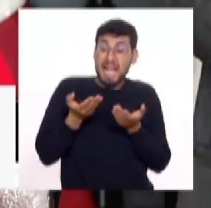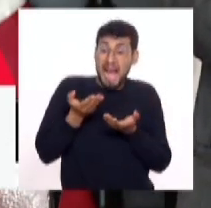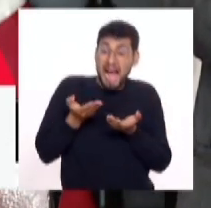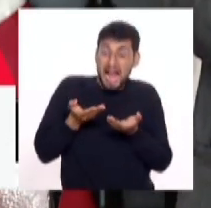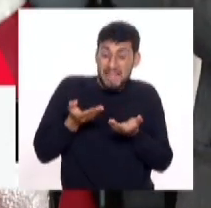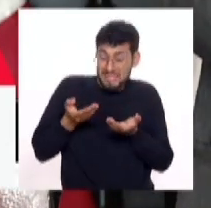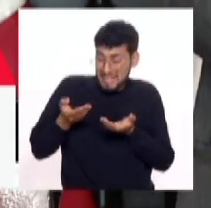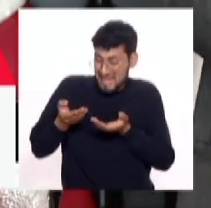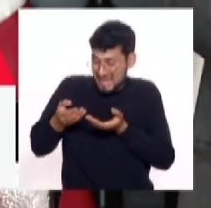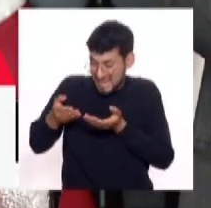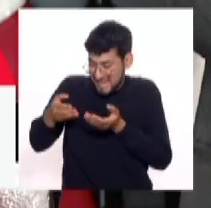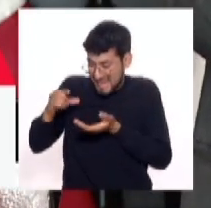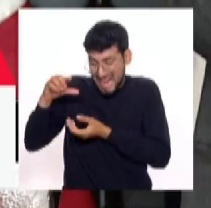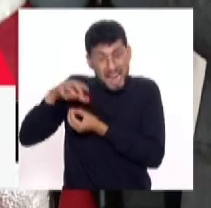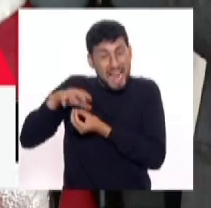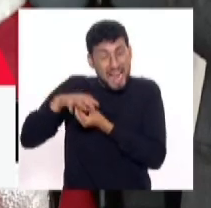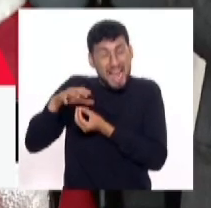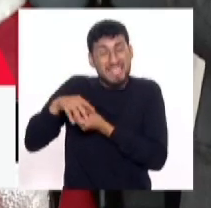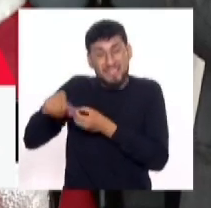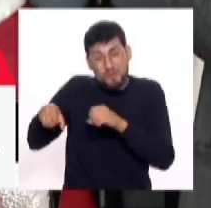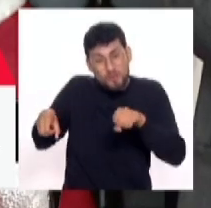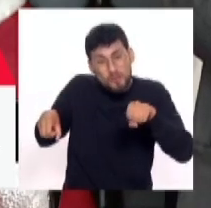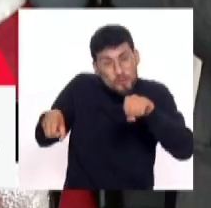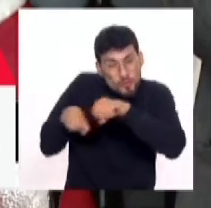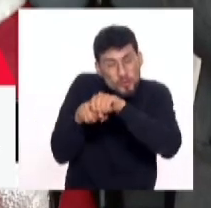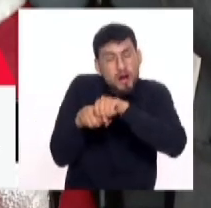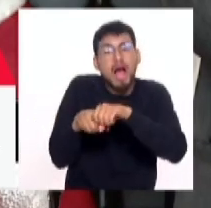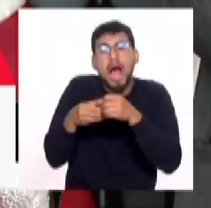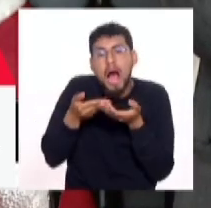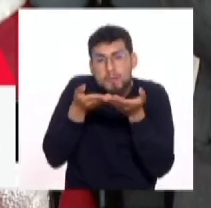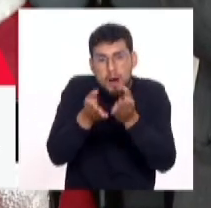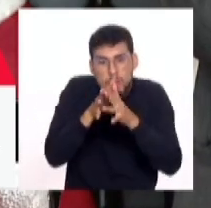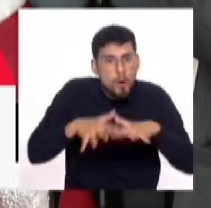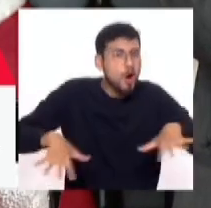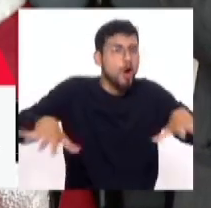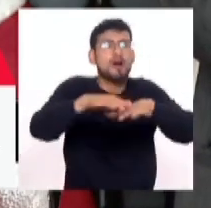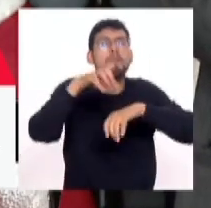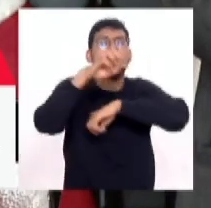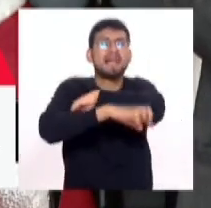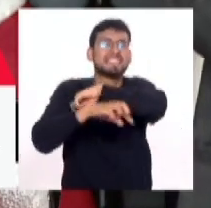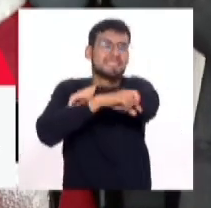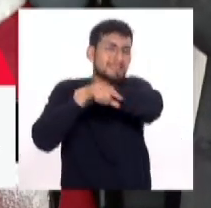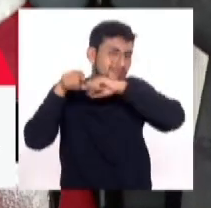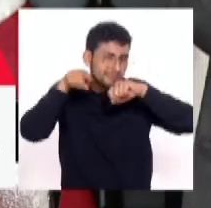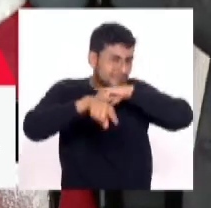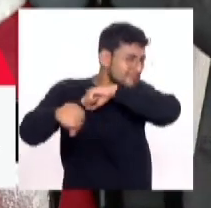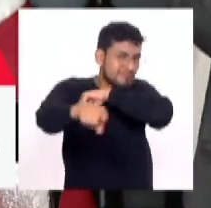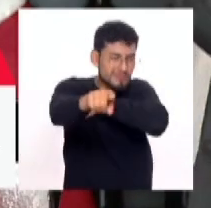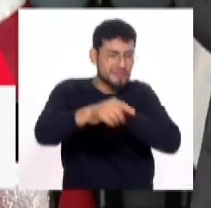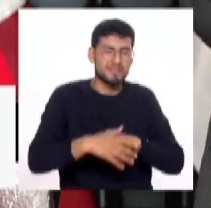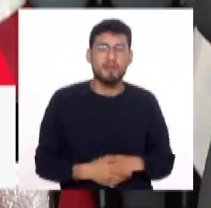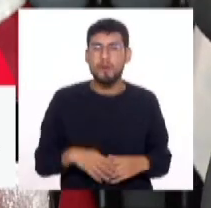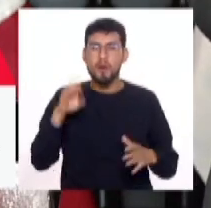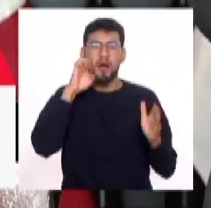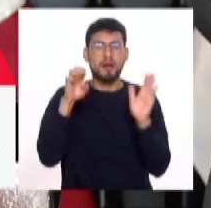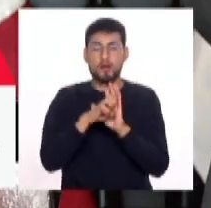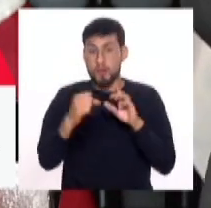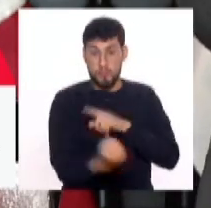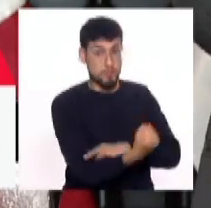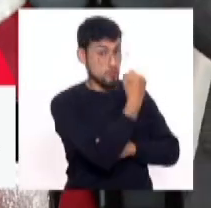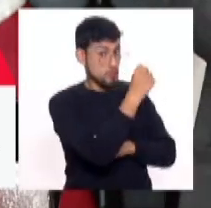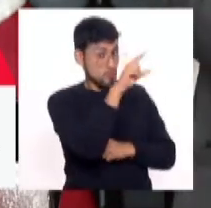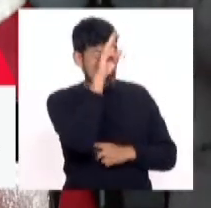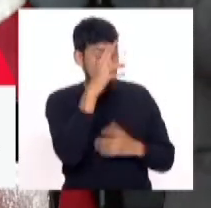acceso al gas natural en el interior del país. Por ejemplo, a través de Compunche